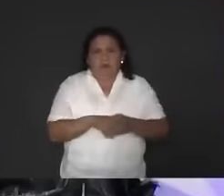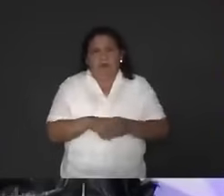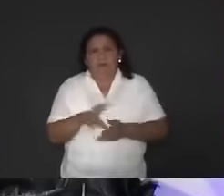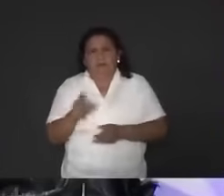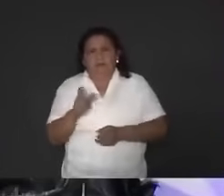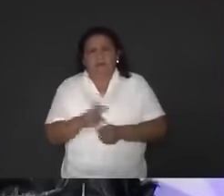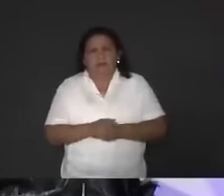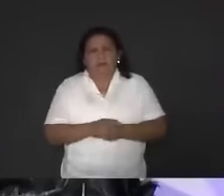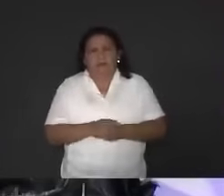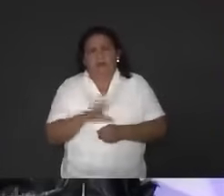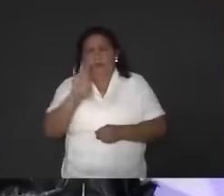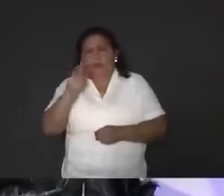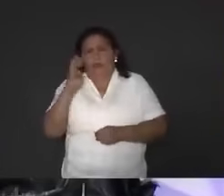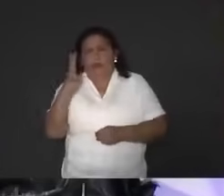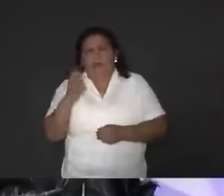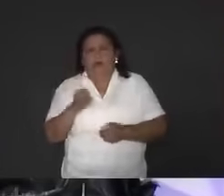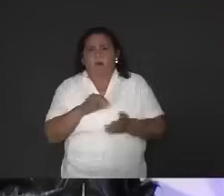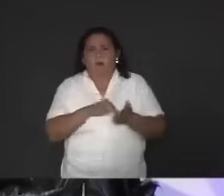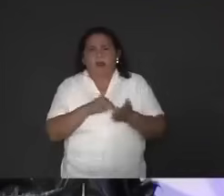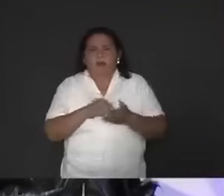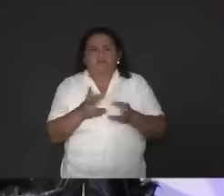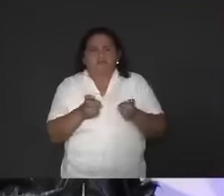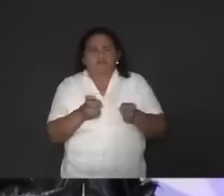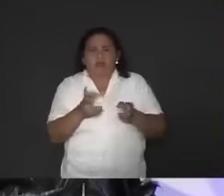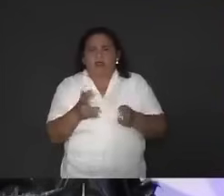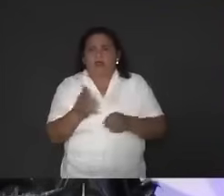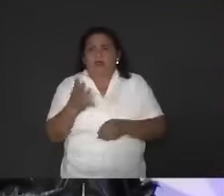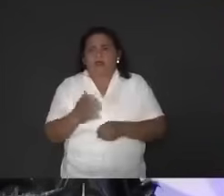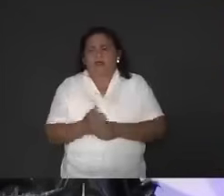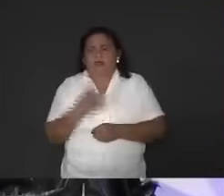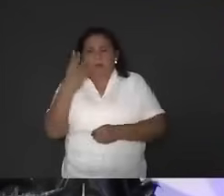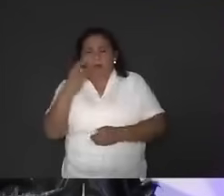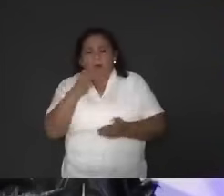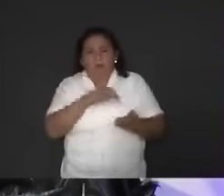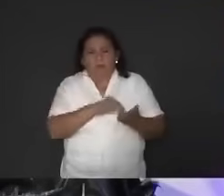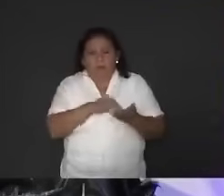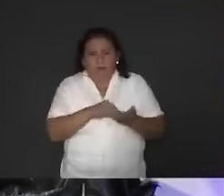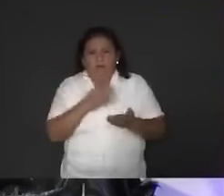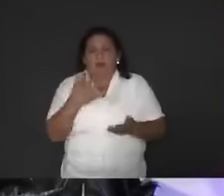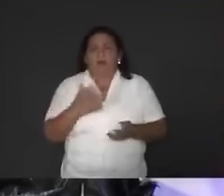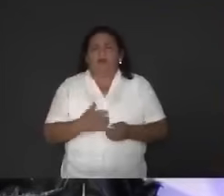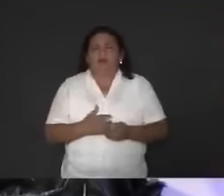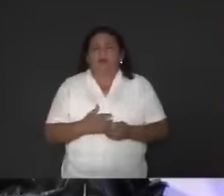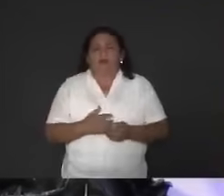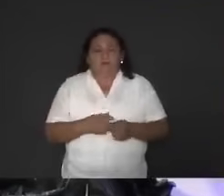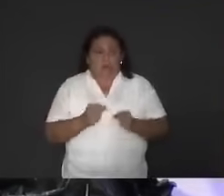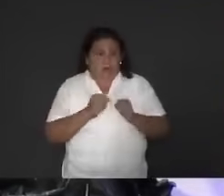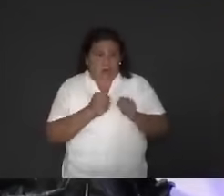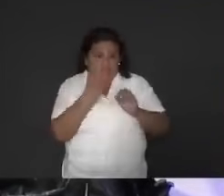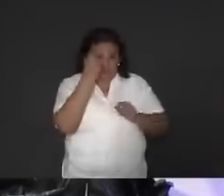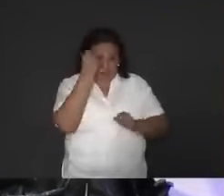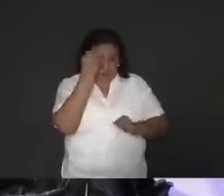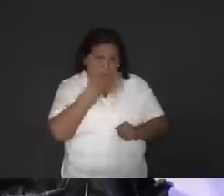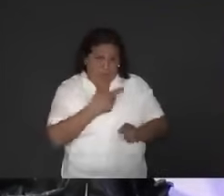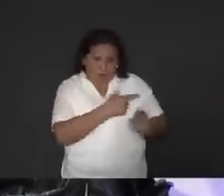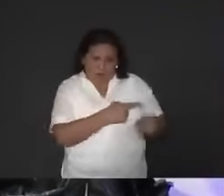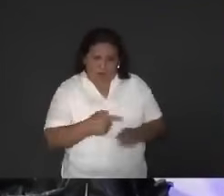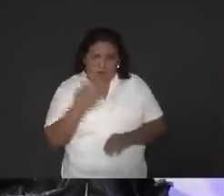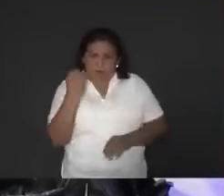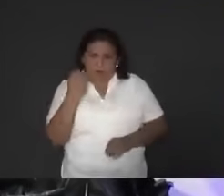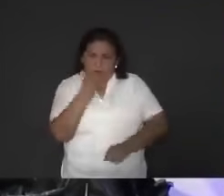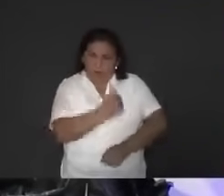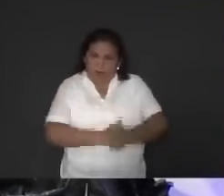de 45 millones. Ha gastado más de 4 mil millones en promover su imagen en estos 9 años,